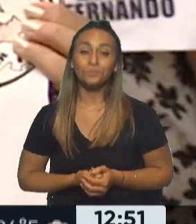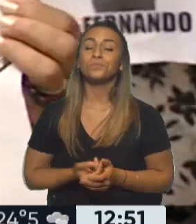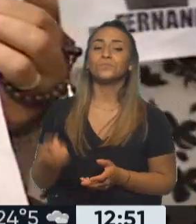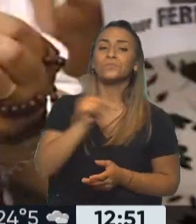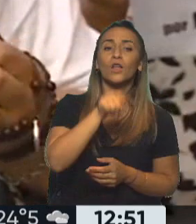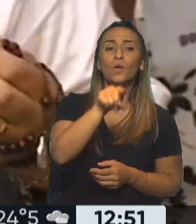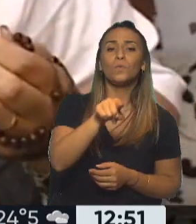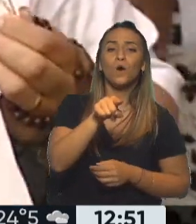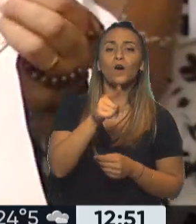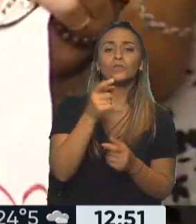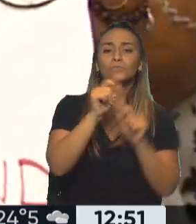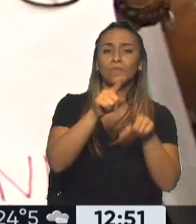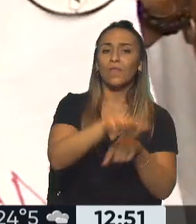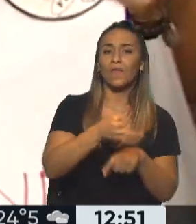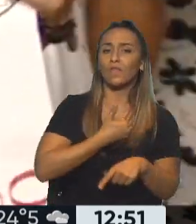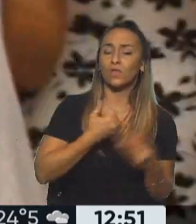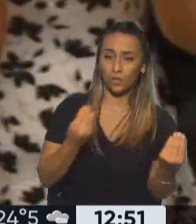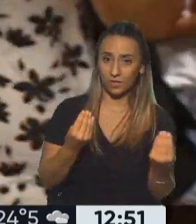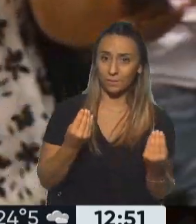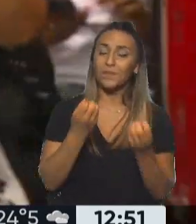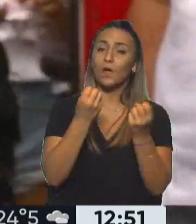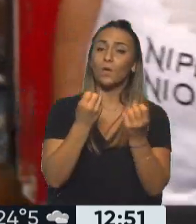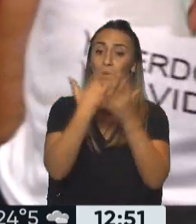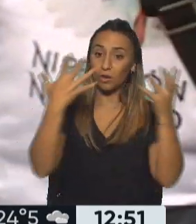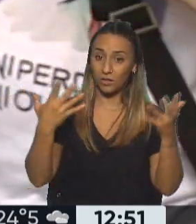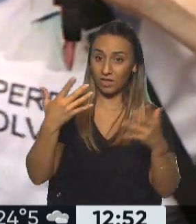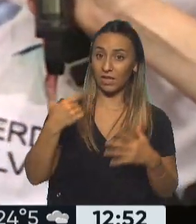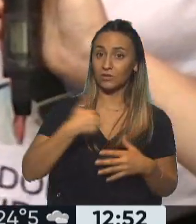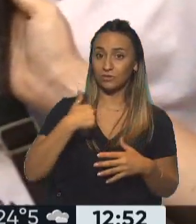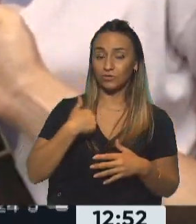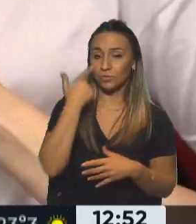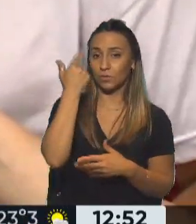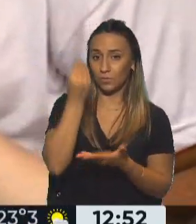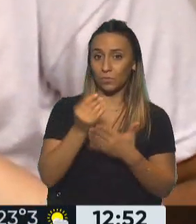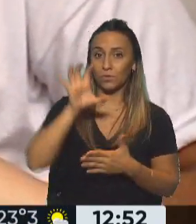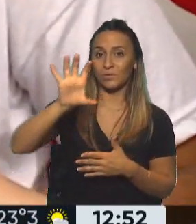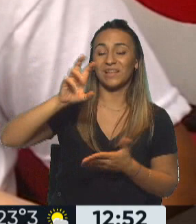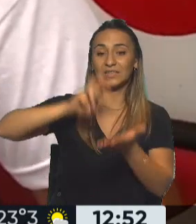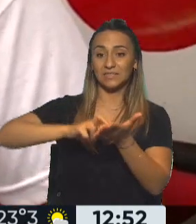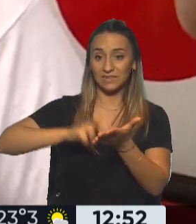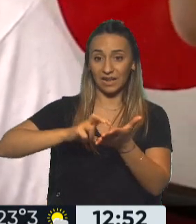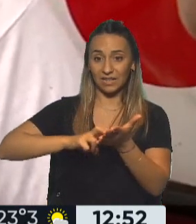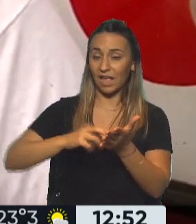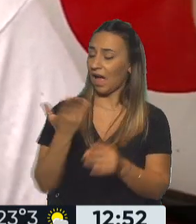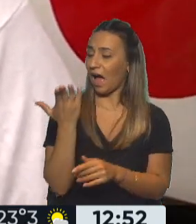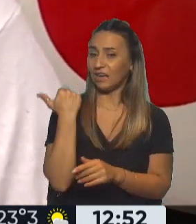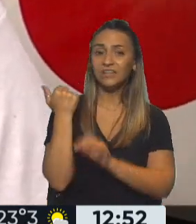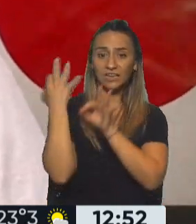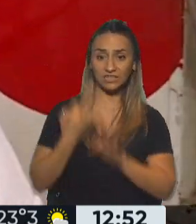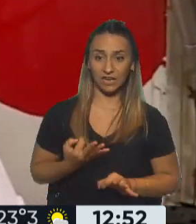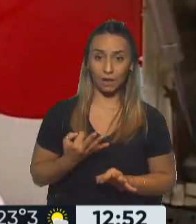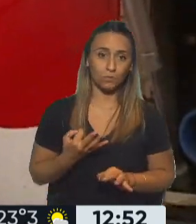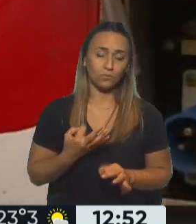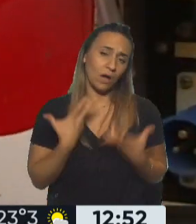¿desde dónde vino y por qué? Buenos días, somos de Salta. Estamos acá, llegamos ayer y bueno,